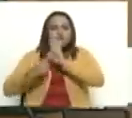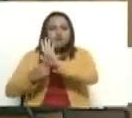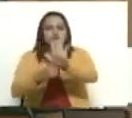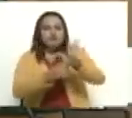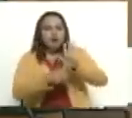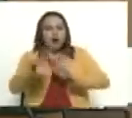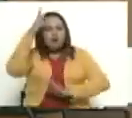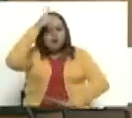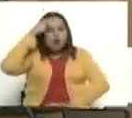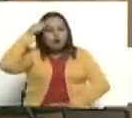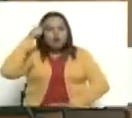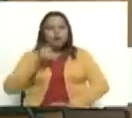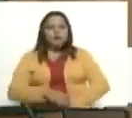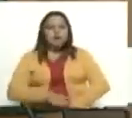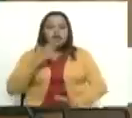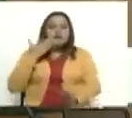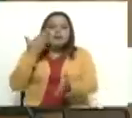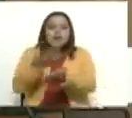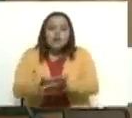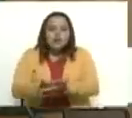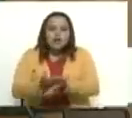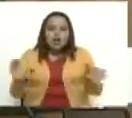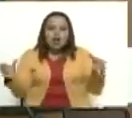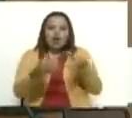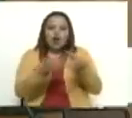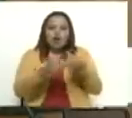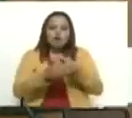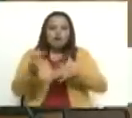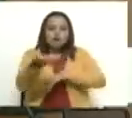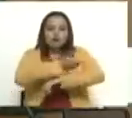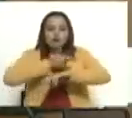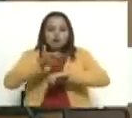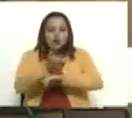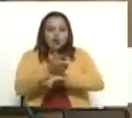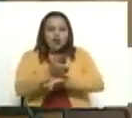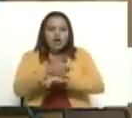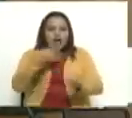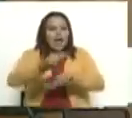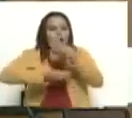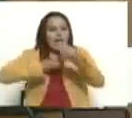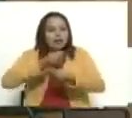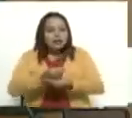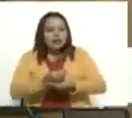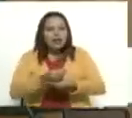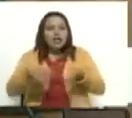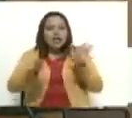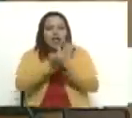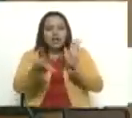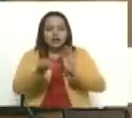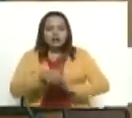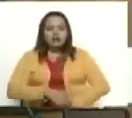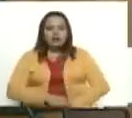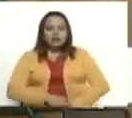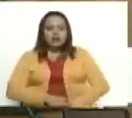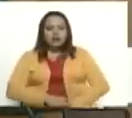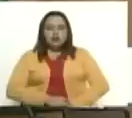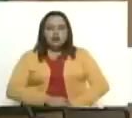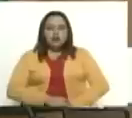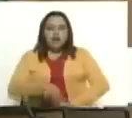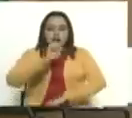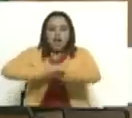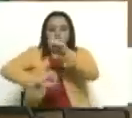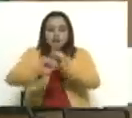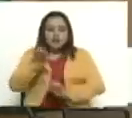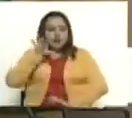Donald Trump y exigir a los organismos del Estado la aplicación de las leyes que la defensa